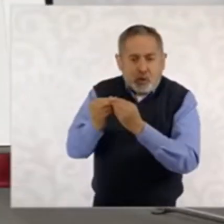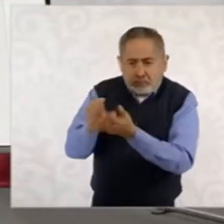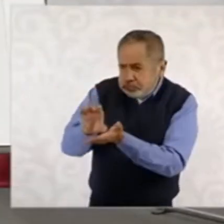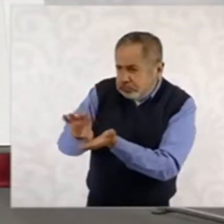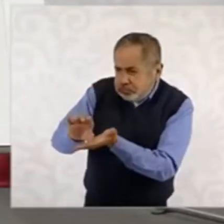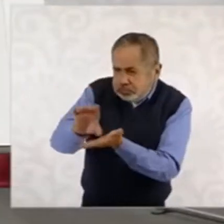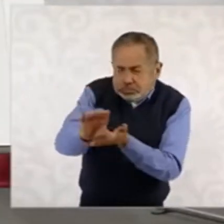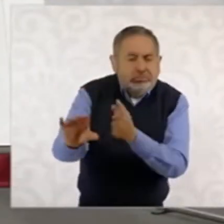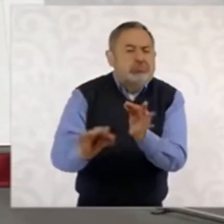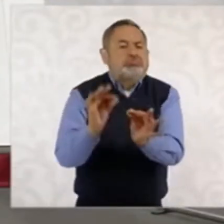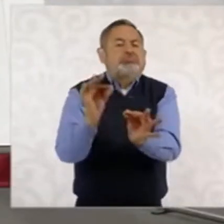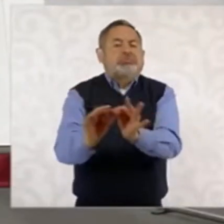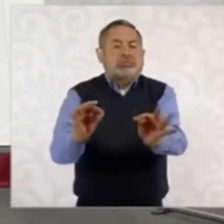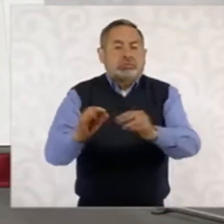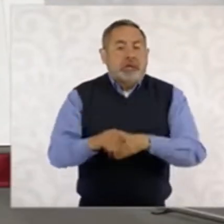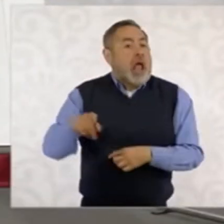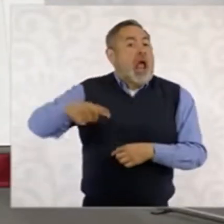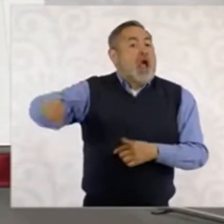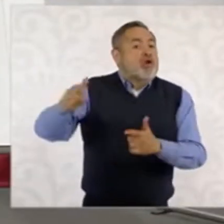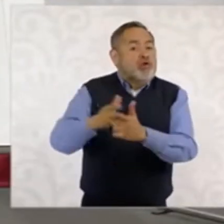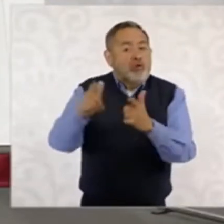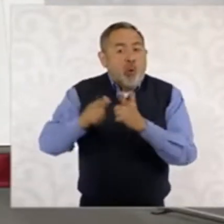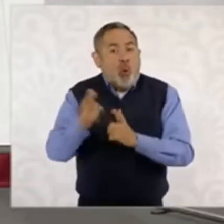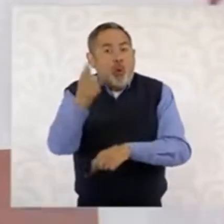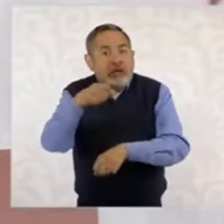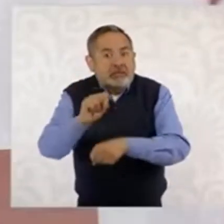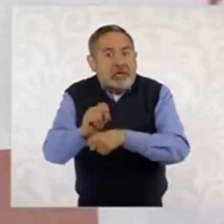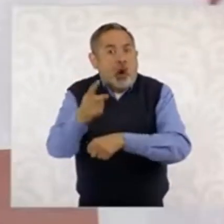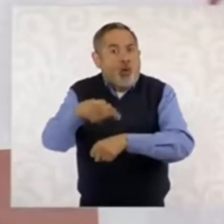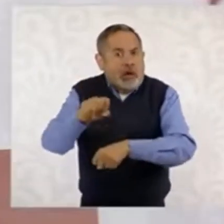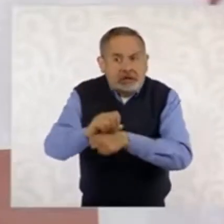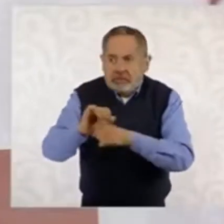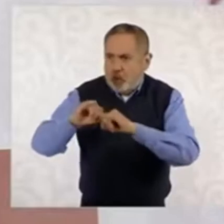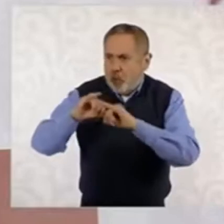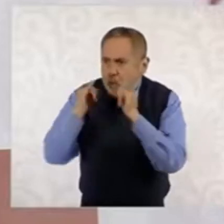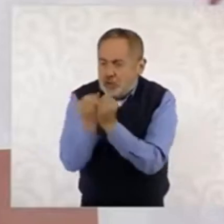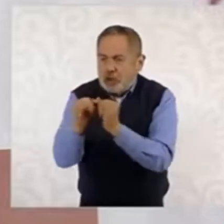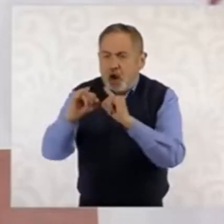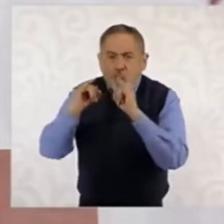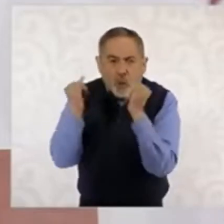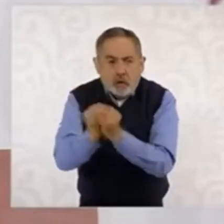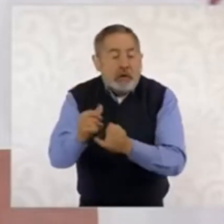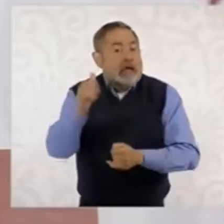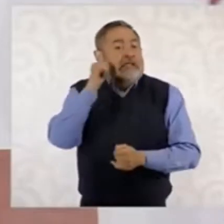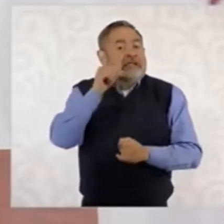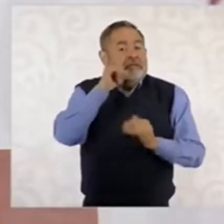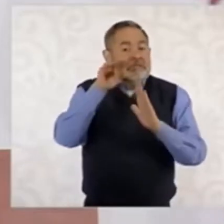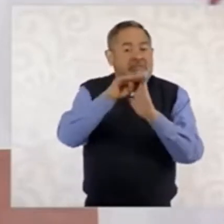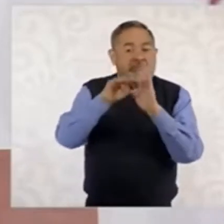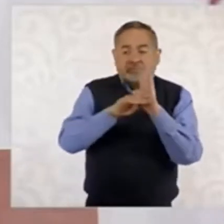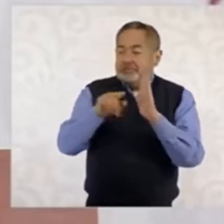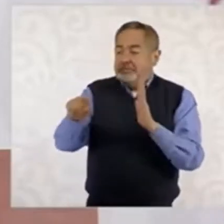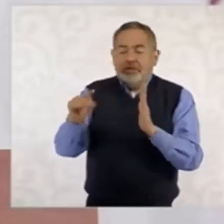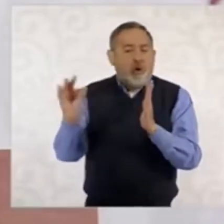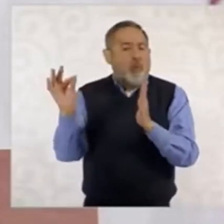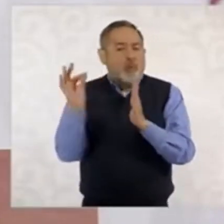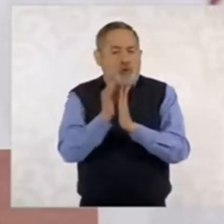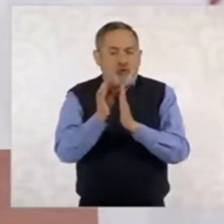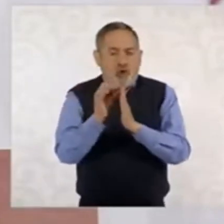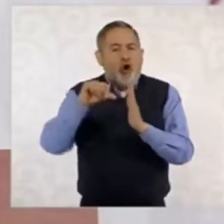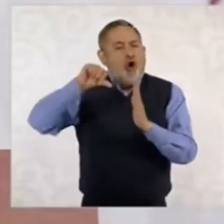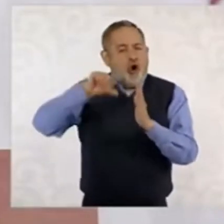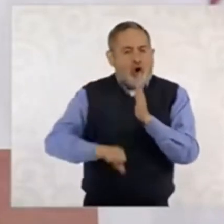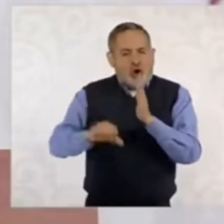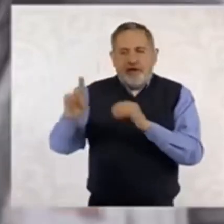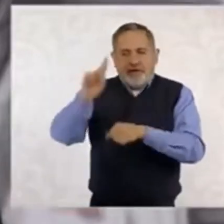Presidenta, que ellos se reúnen semanalmente y el primer punto de la agenda del día era: el día de